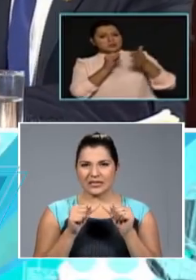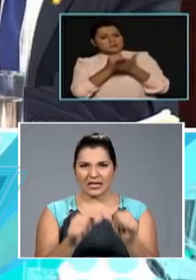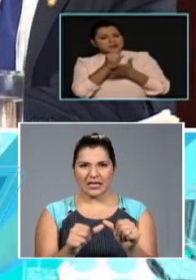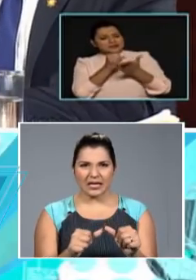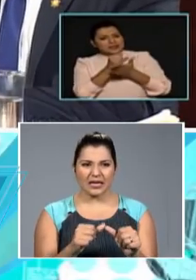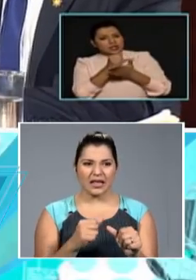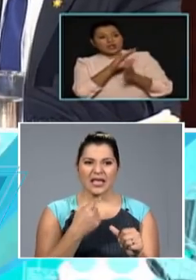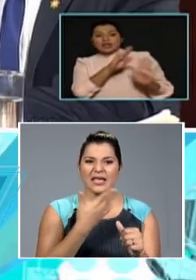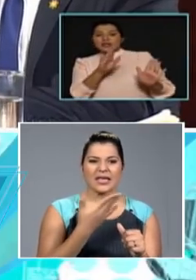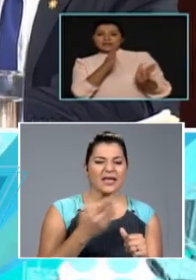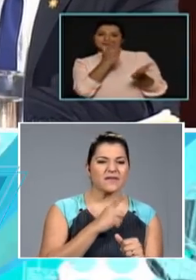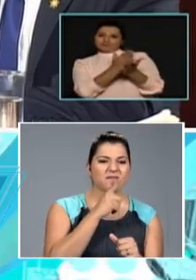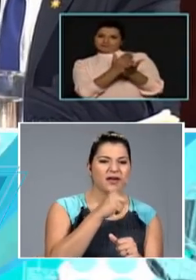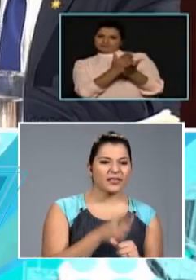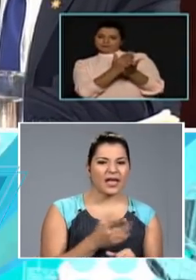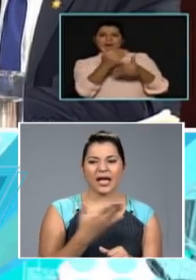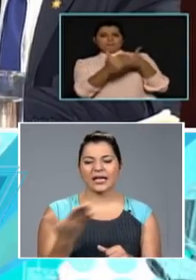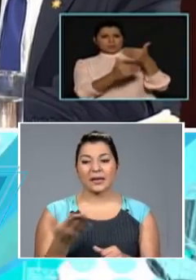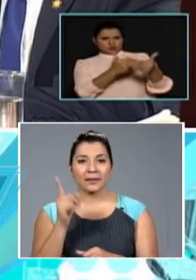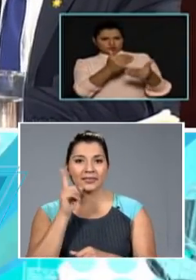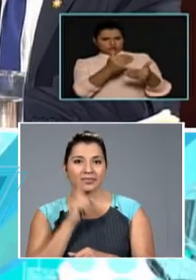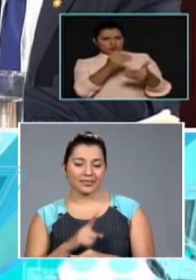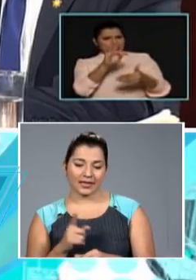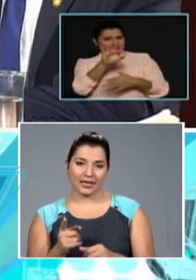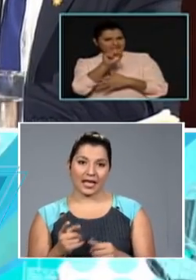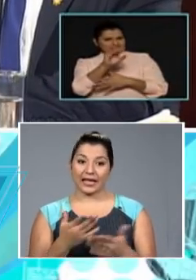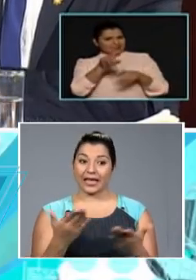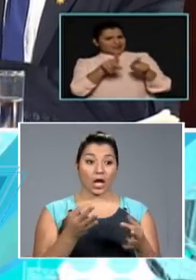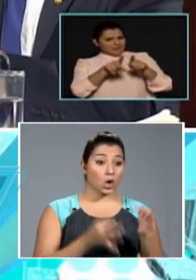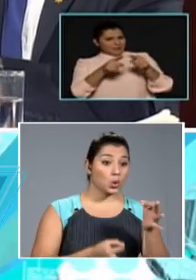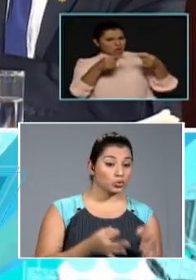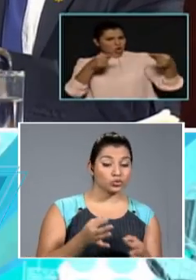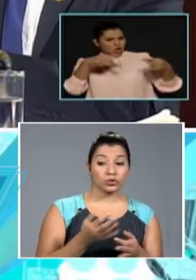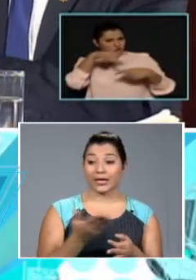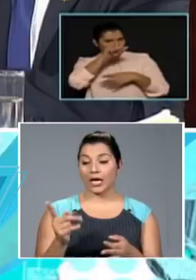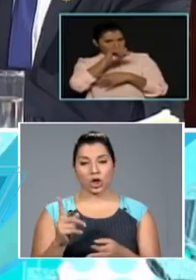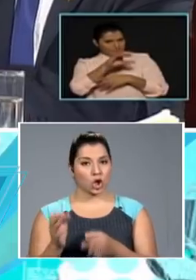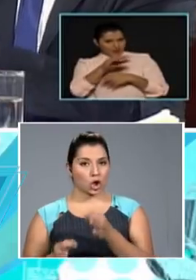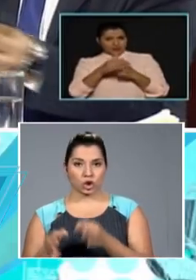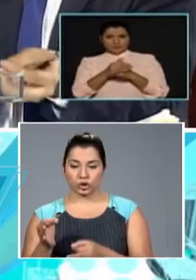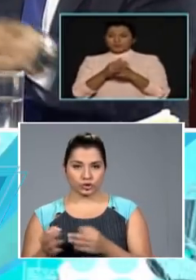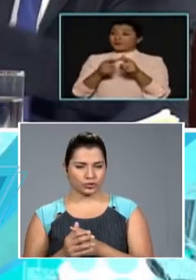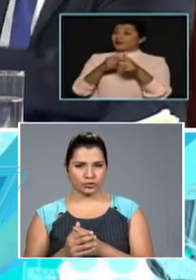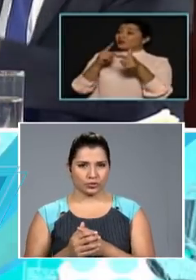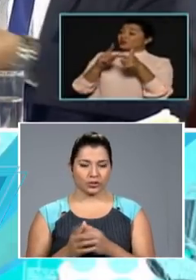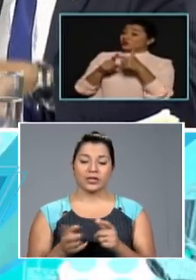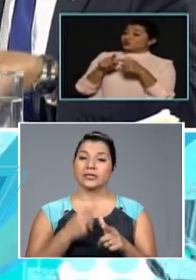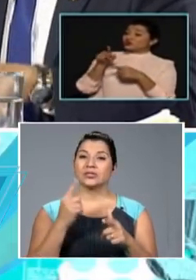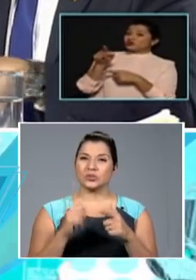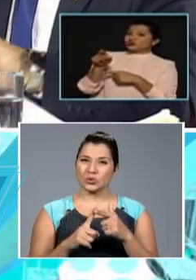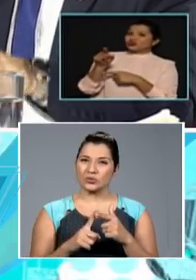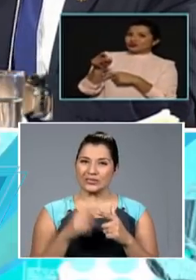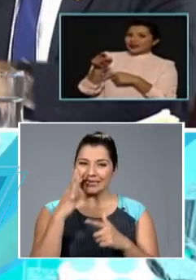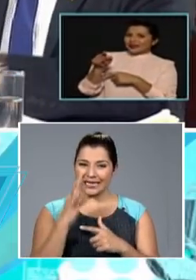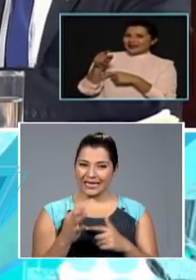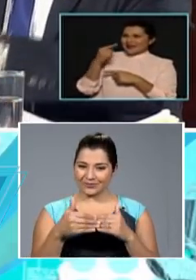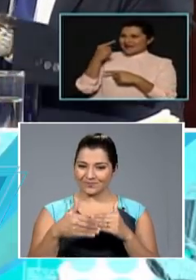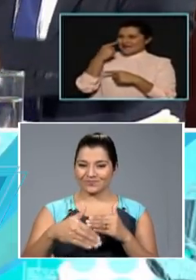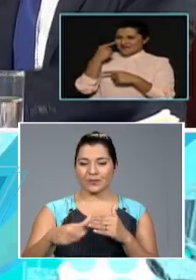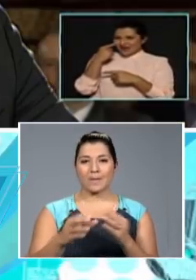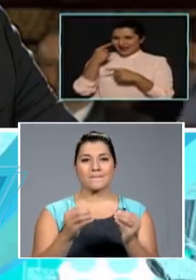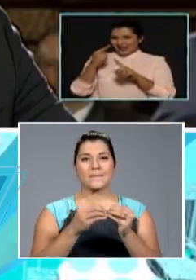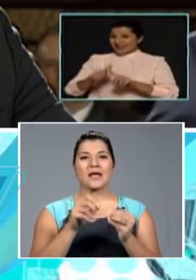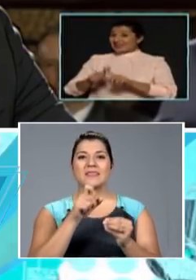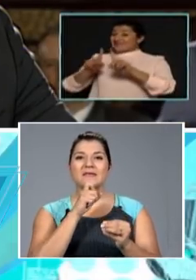lo incierto, lo verdadero de lo falso, lo justo de lo injusto. Es decir, creo que estos días no